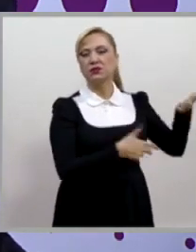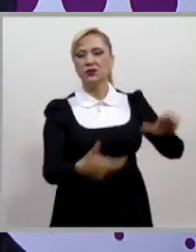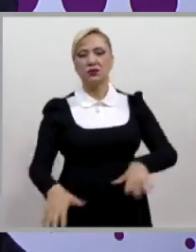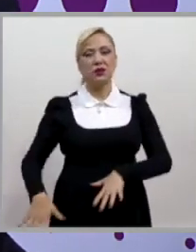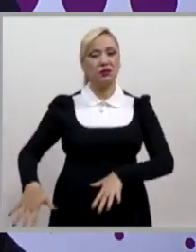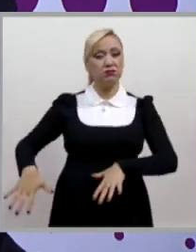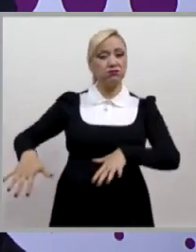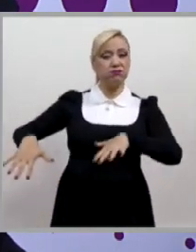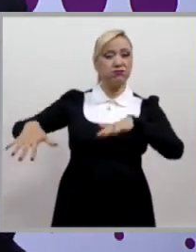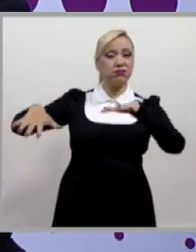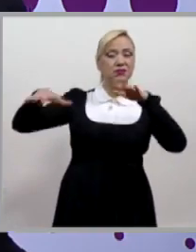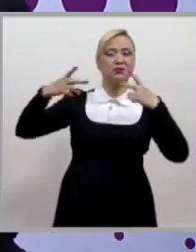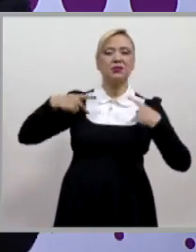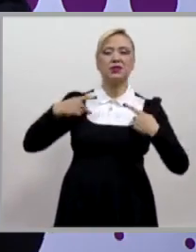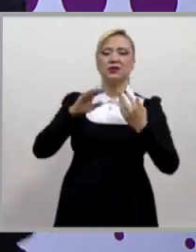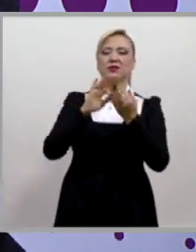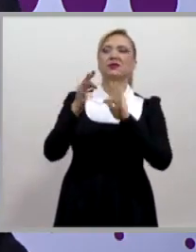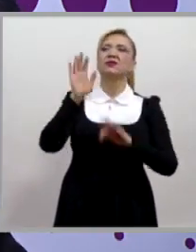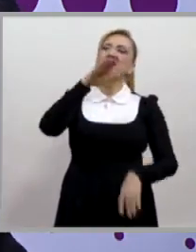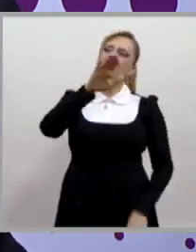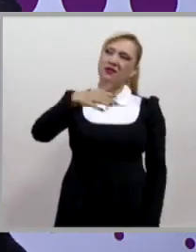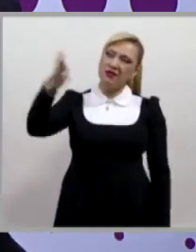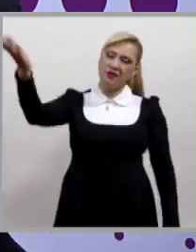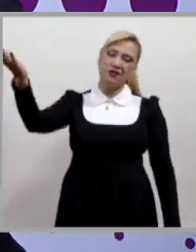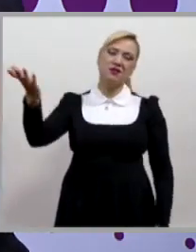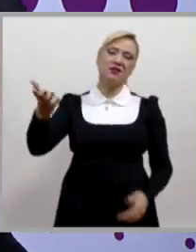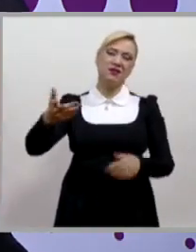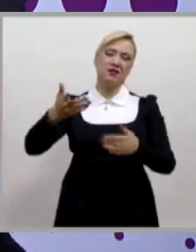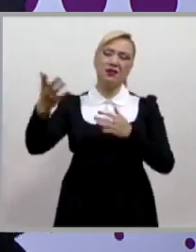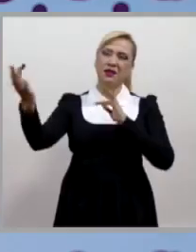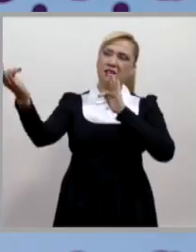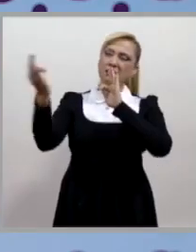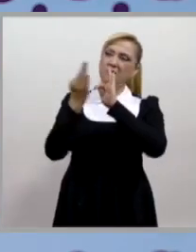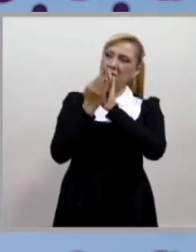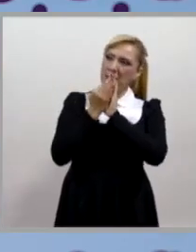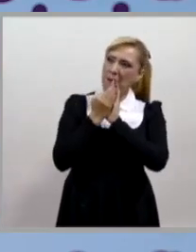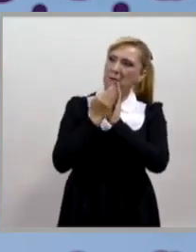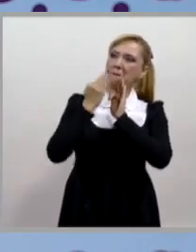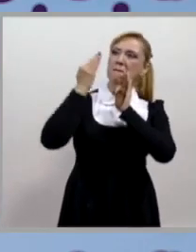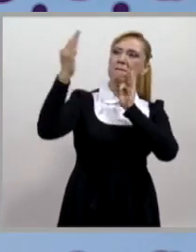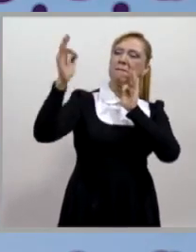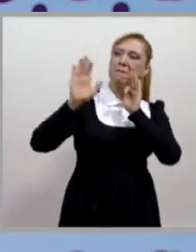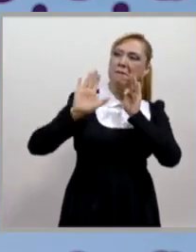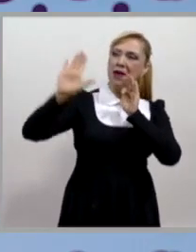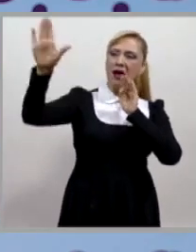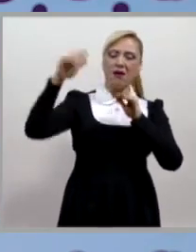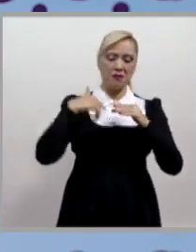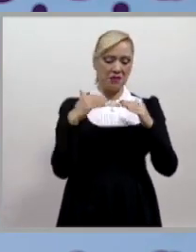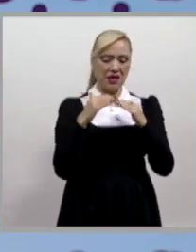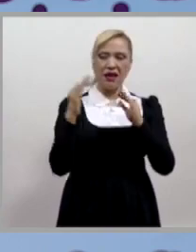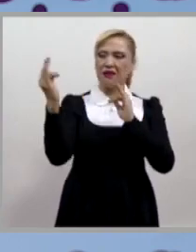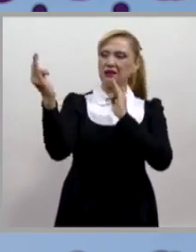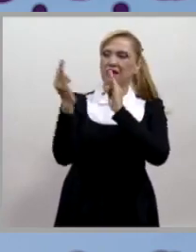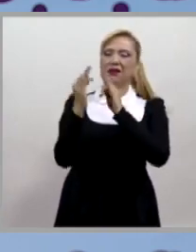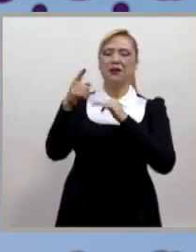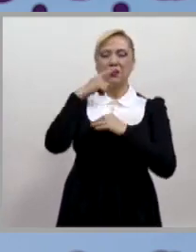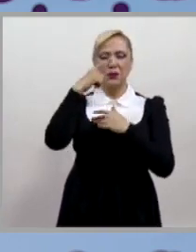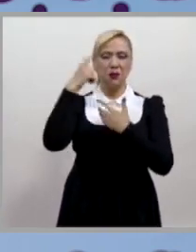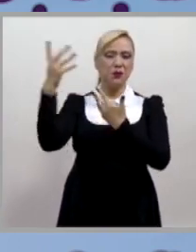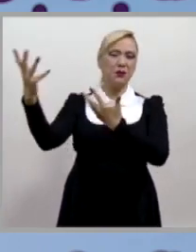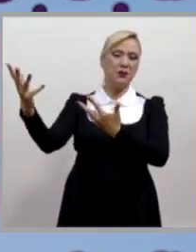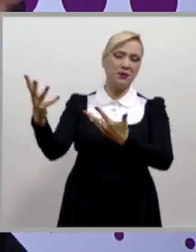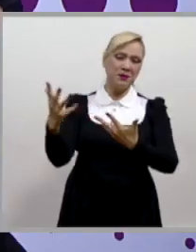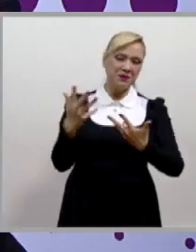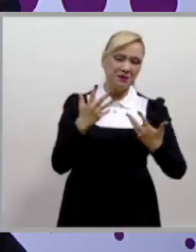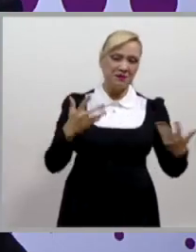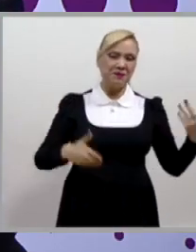relleno sanitario me está afectando porque no está a la distancia que debe de estar de donde están mis casitas. Y entonces en un principio, pues un